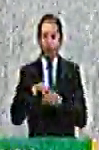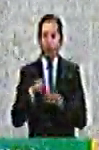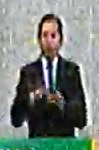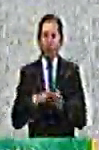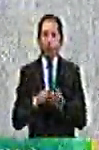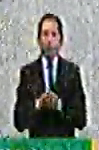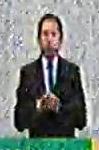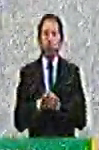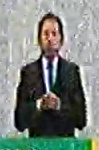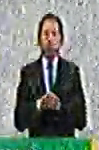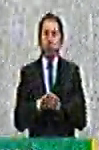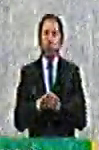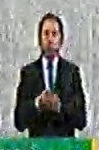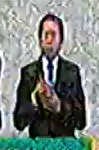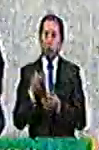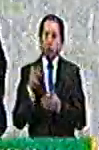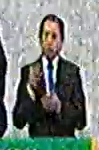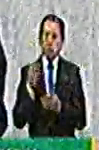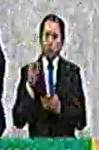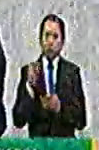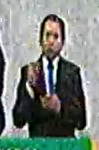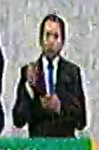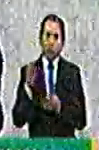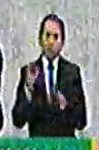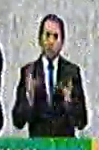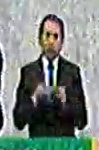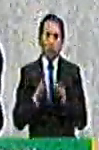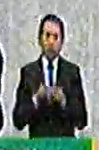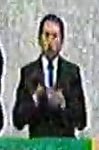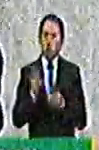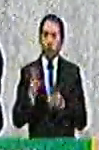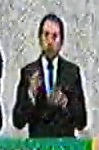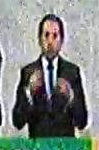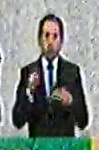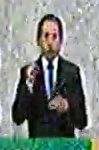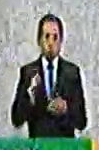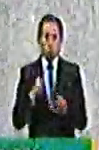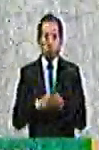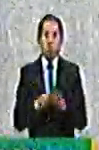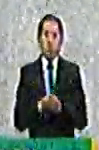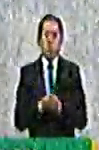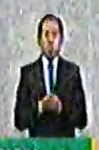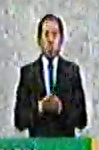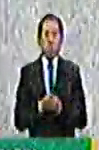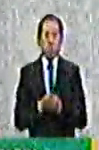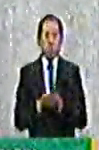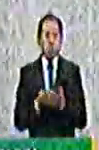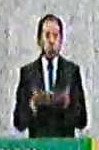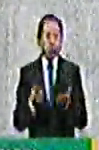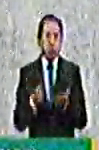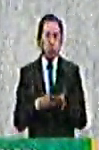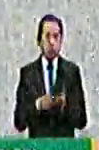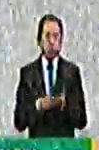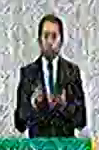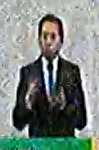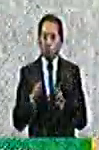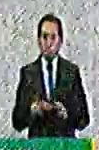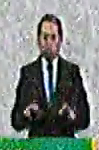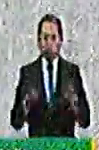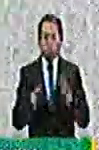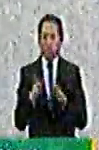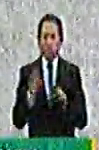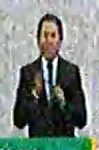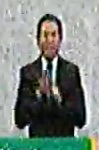en el él ha ido a la reunión del Mercosur. Entonces es un acto muy